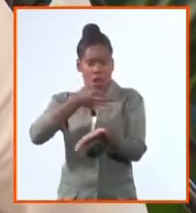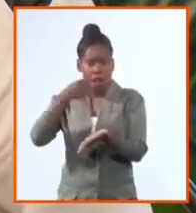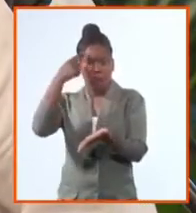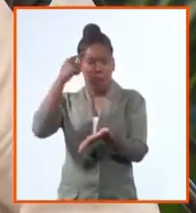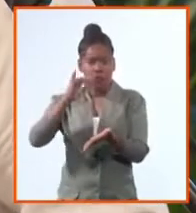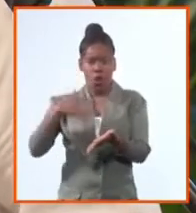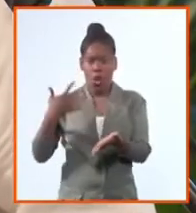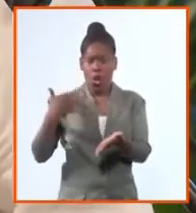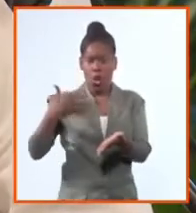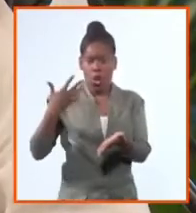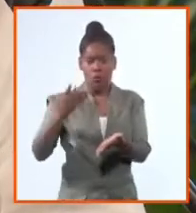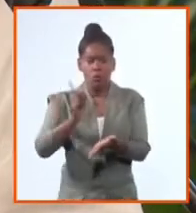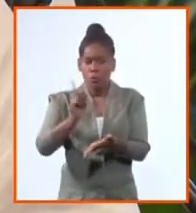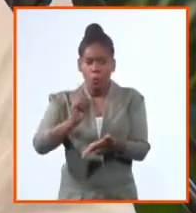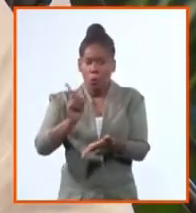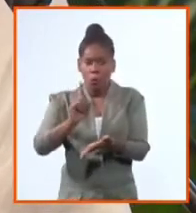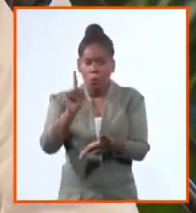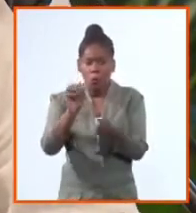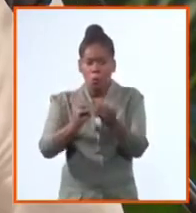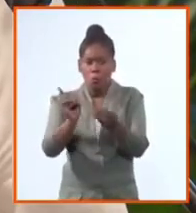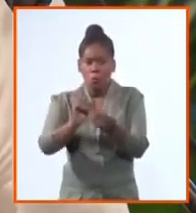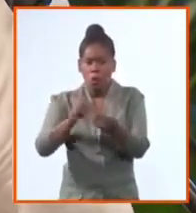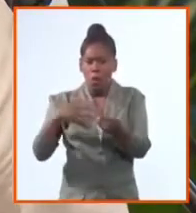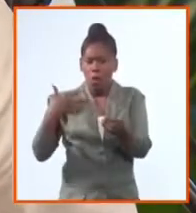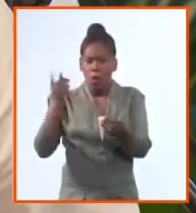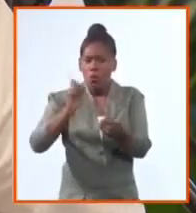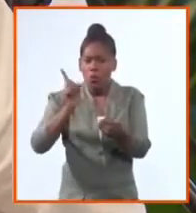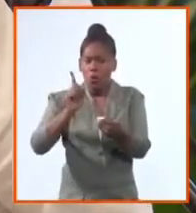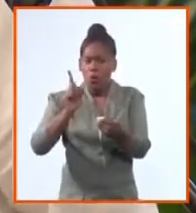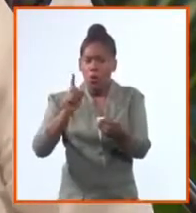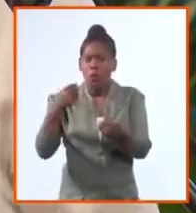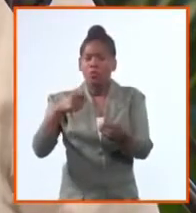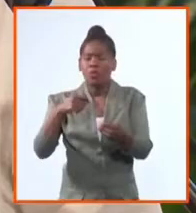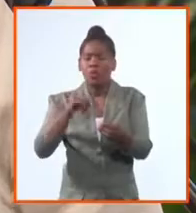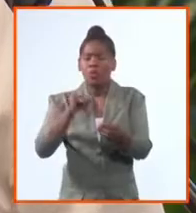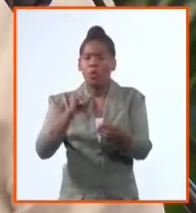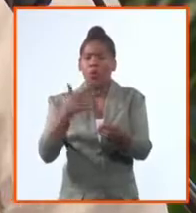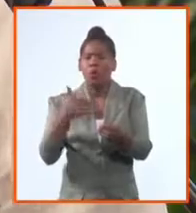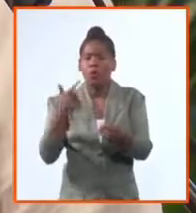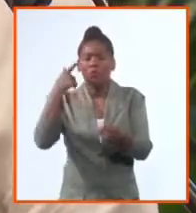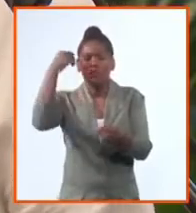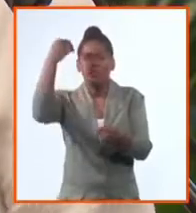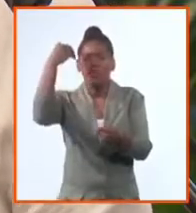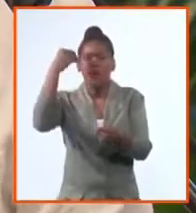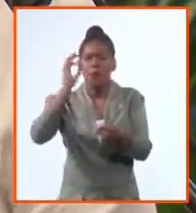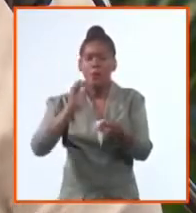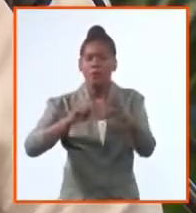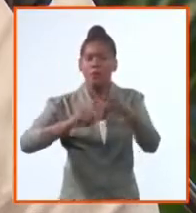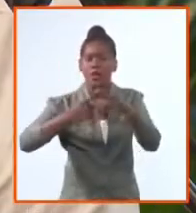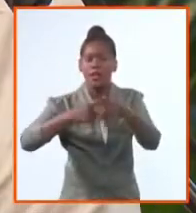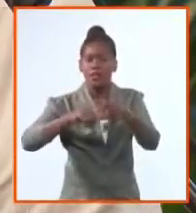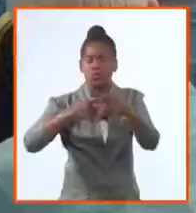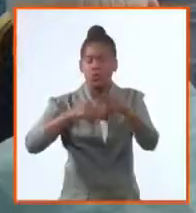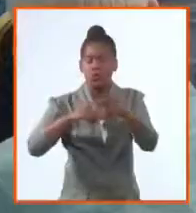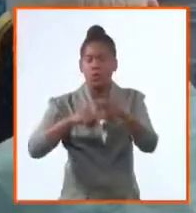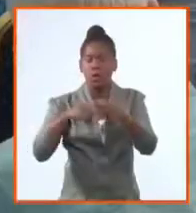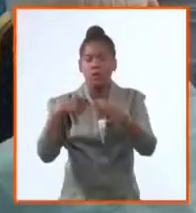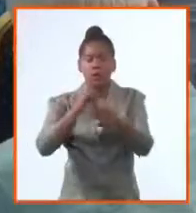del tema del financiamiento, no convertirlo en una queja, hay que convertirlo en una fuente de propuestas. Hay que